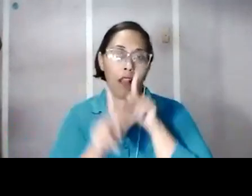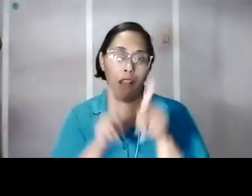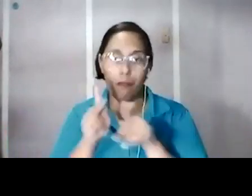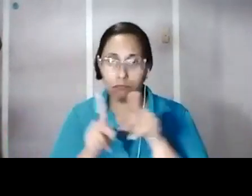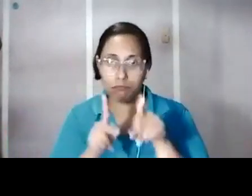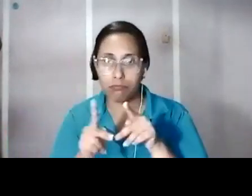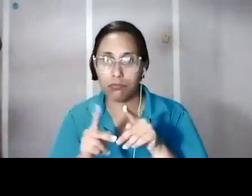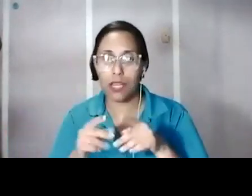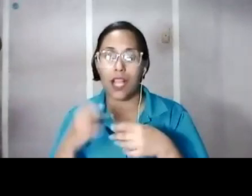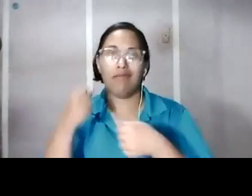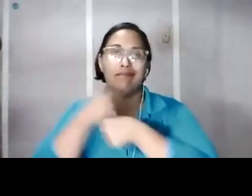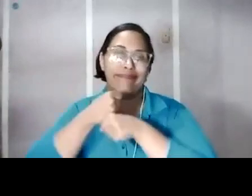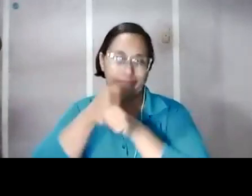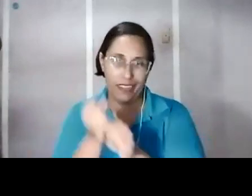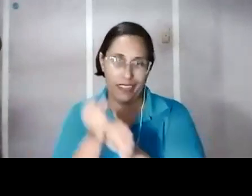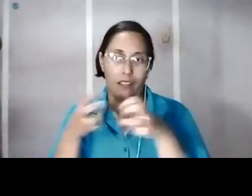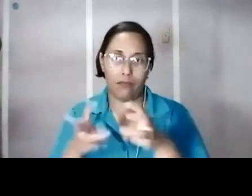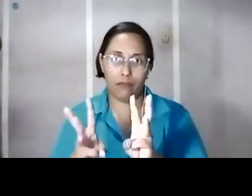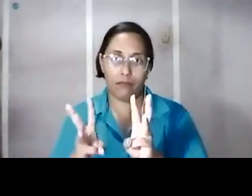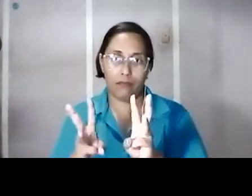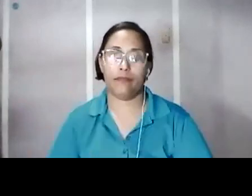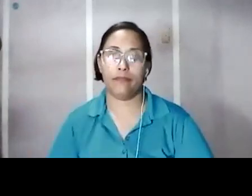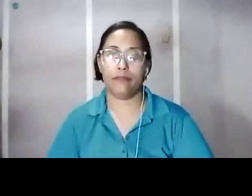pues se hizo de esa forma.